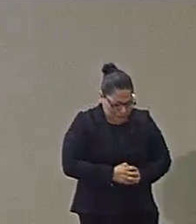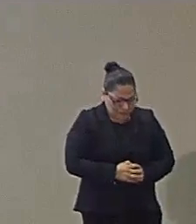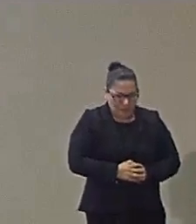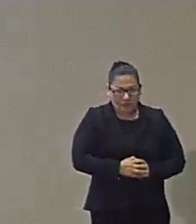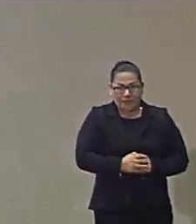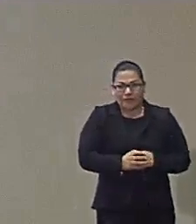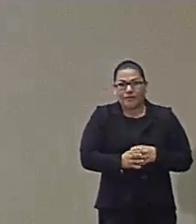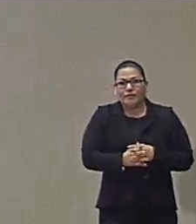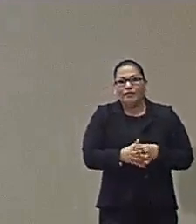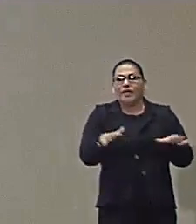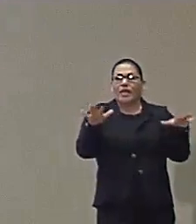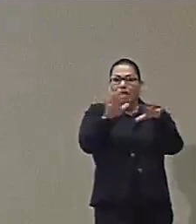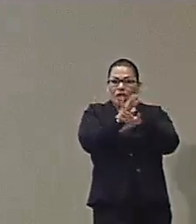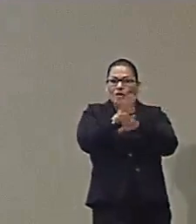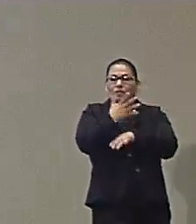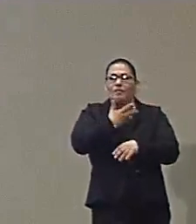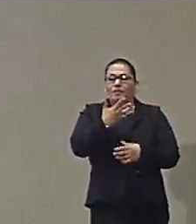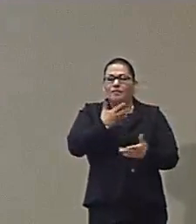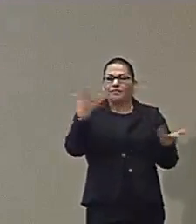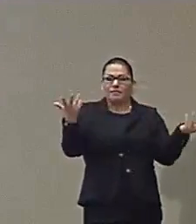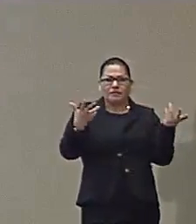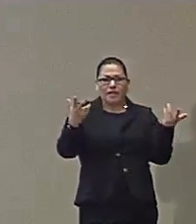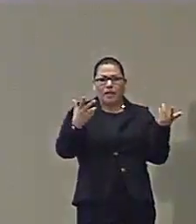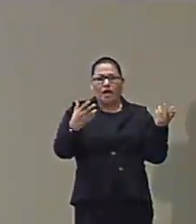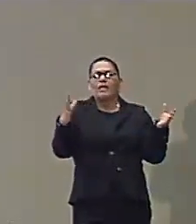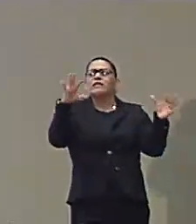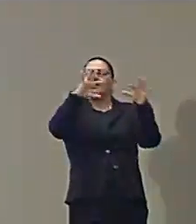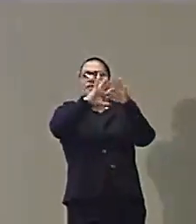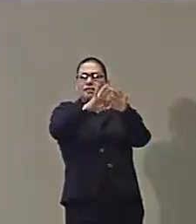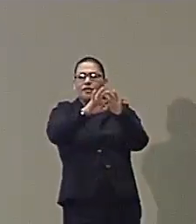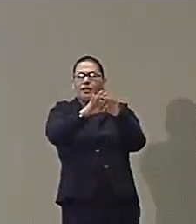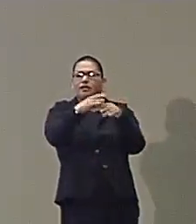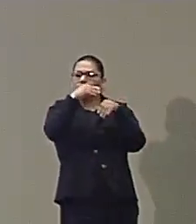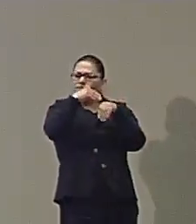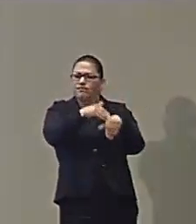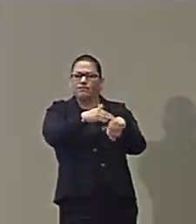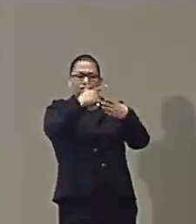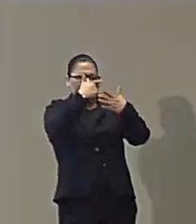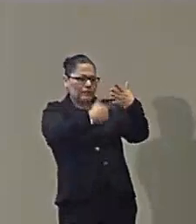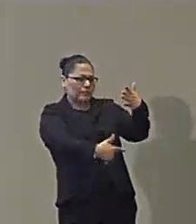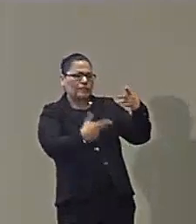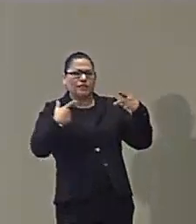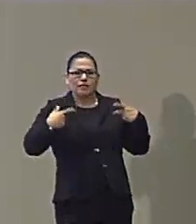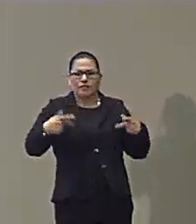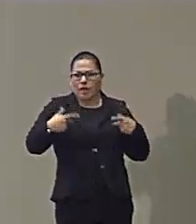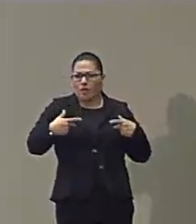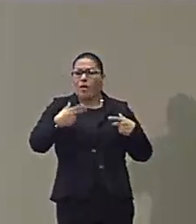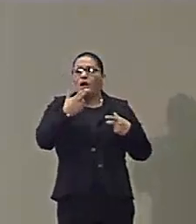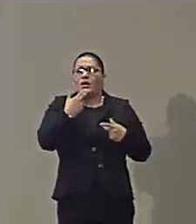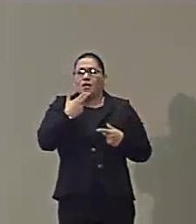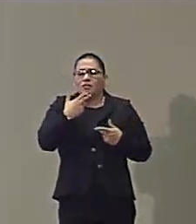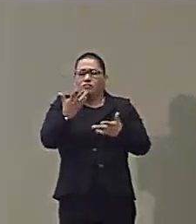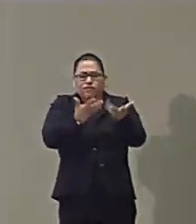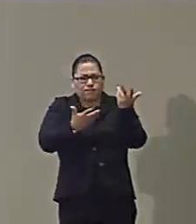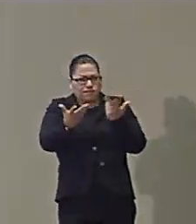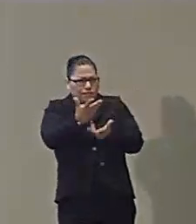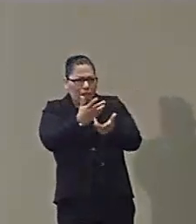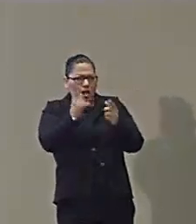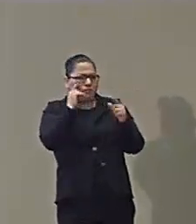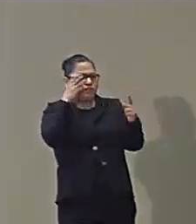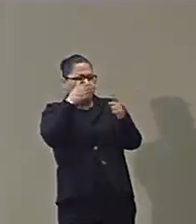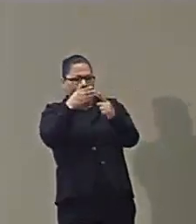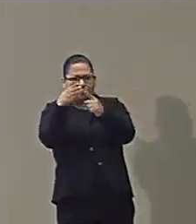cambio que tenemos que hacer en adicción tenemos que adecuar y personalizar más el servicio también